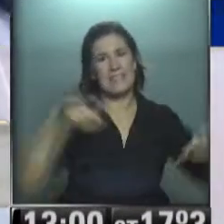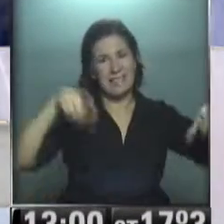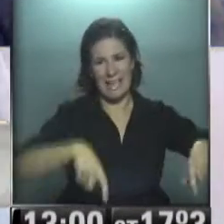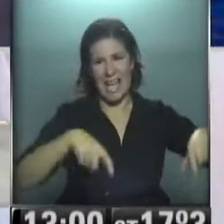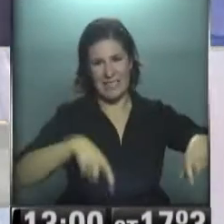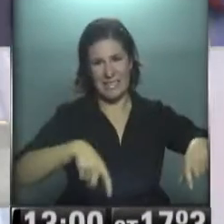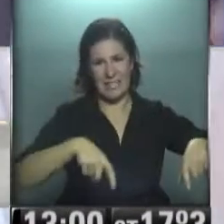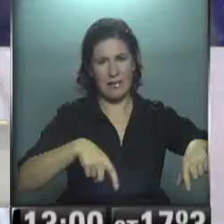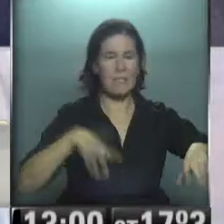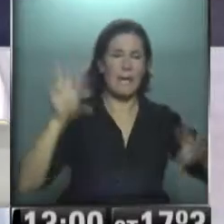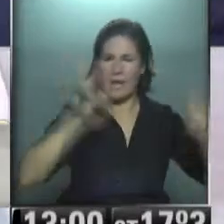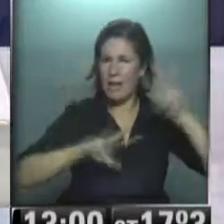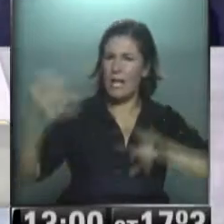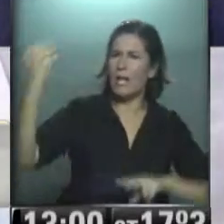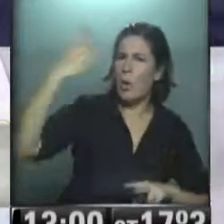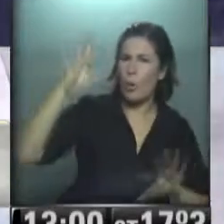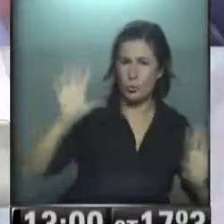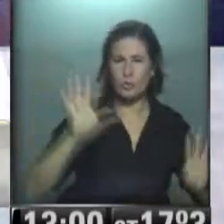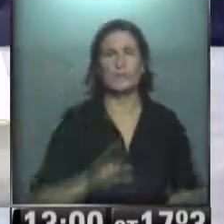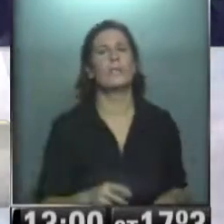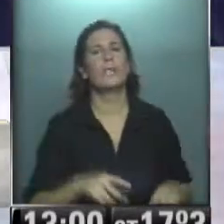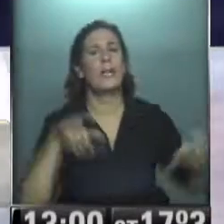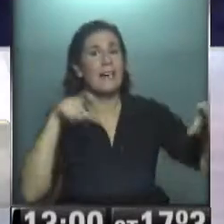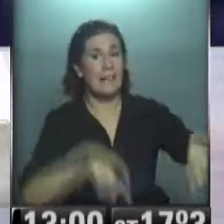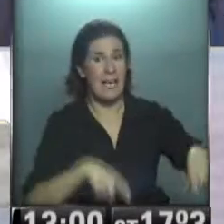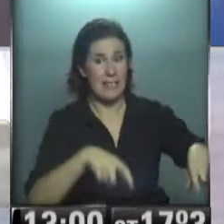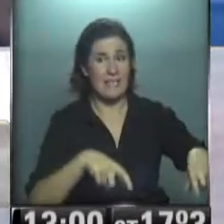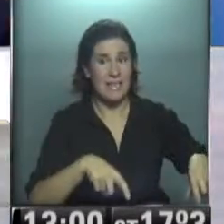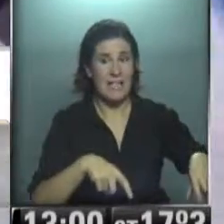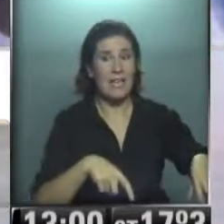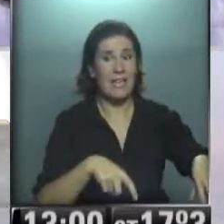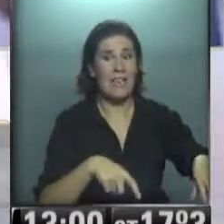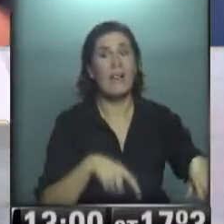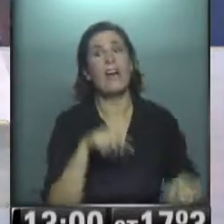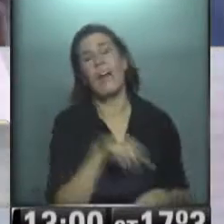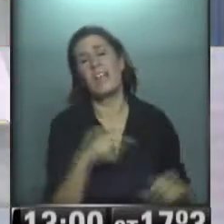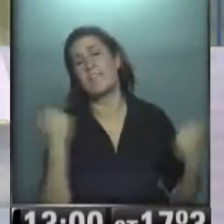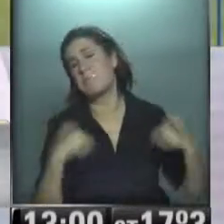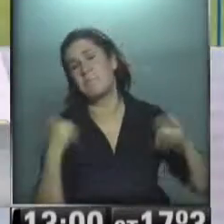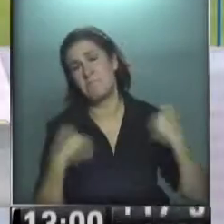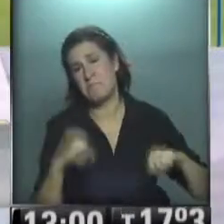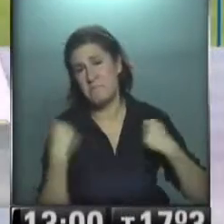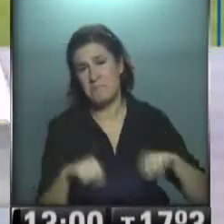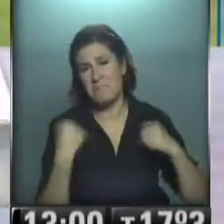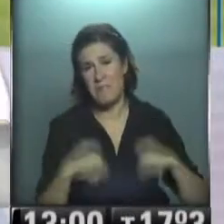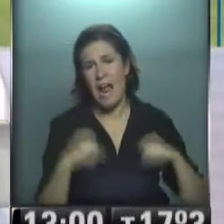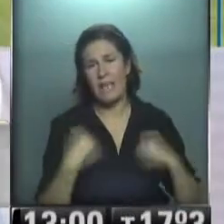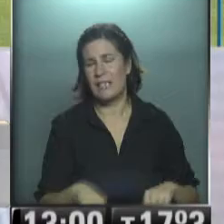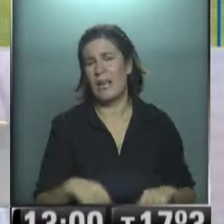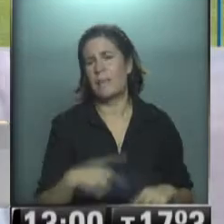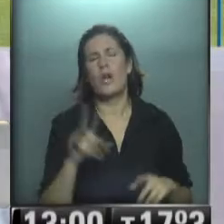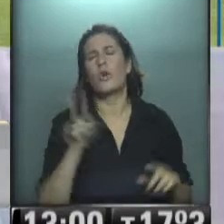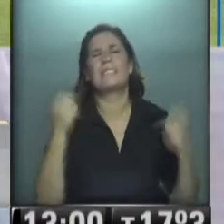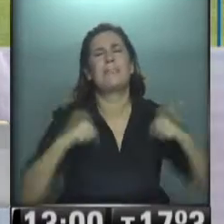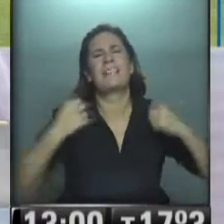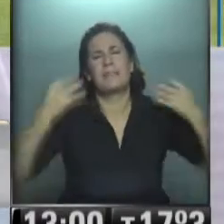voy buscando la luz un poquitito, sí. Una cancha auxiliar, allí hicieron un trabajo que no se puede determinar como un